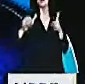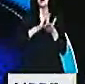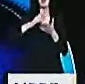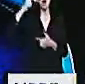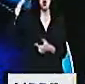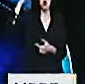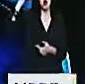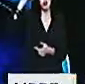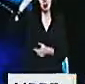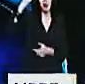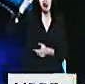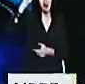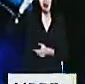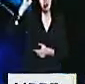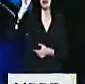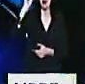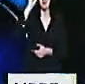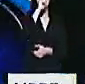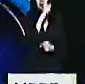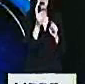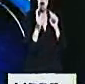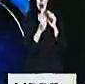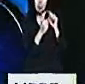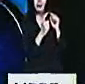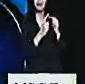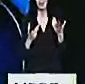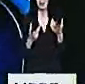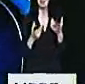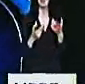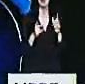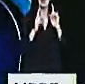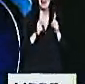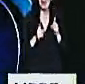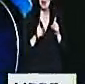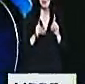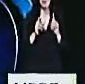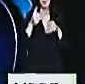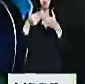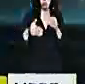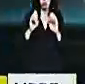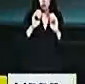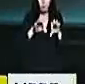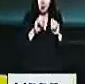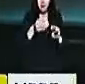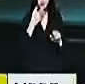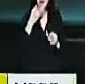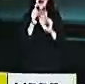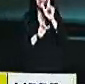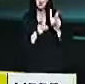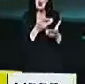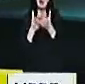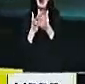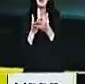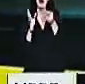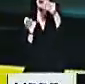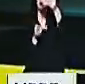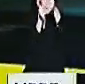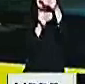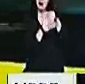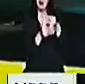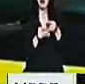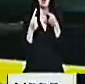la conectividad es muy difícil también, hay que, en esos procesos formativos hay que agregar a los estudiantes el desarrollo de otro tipo de habilidades y